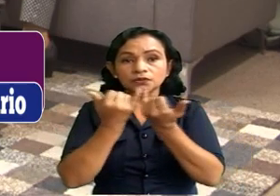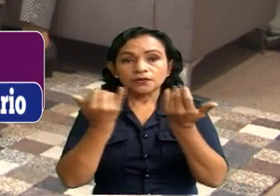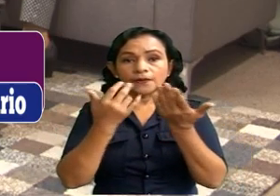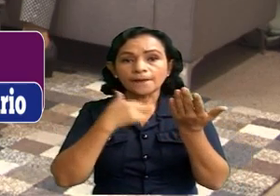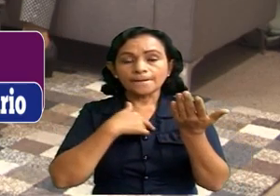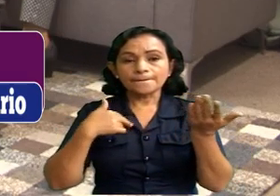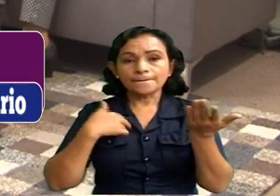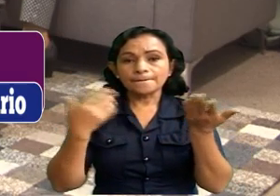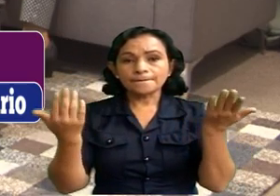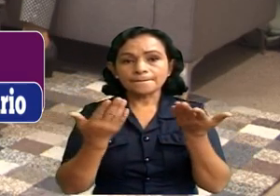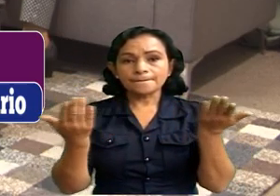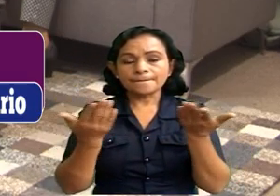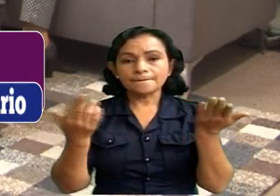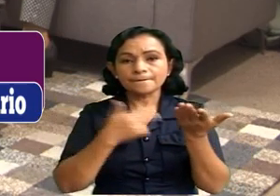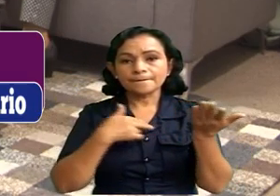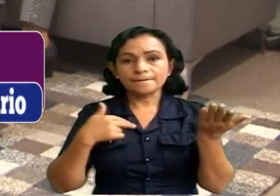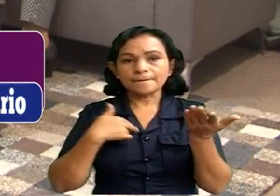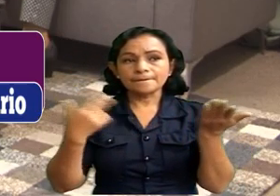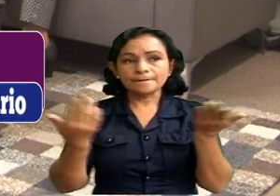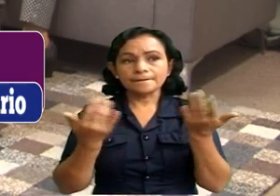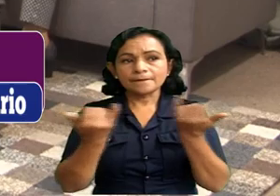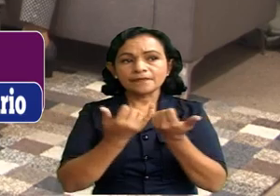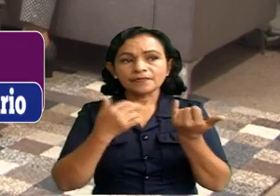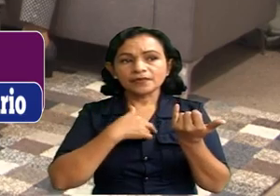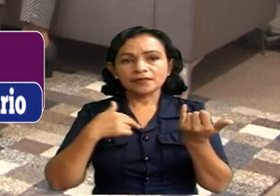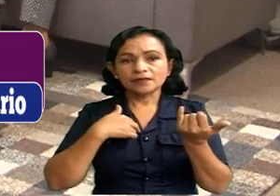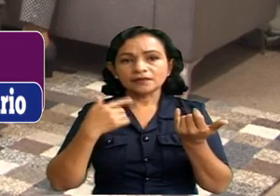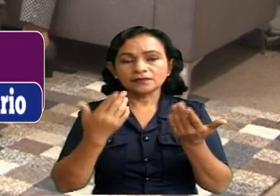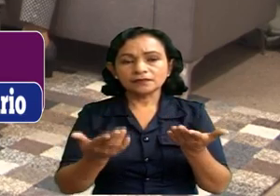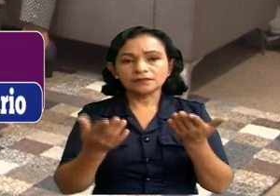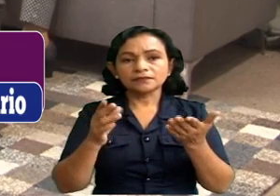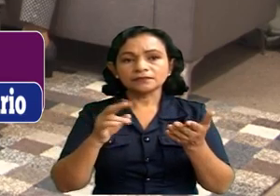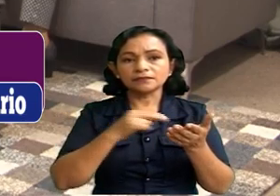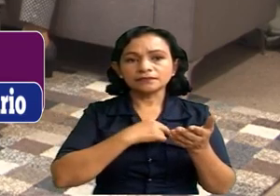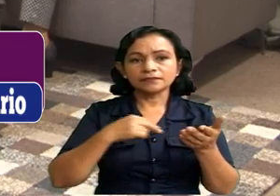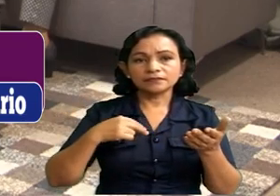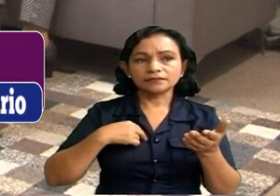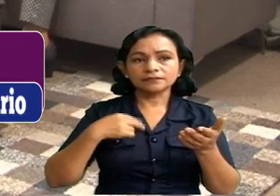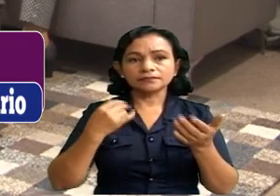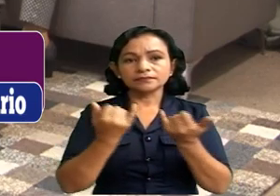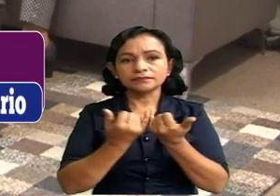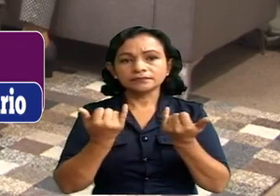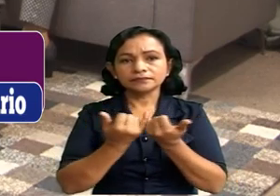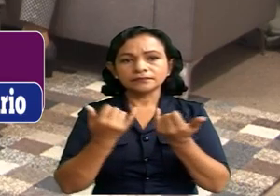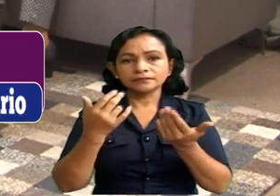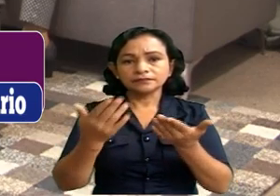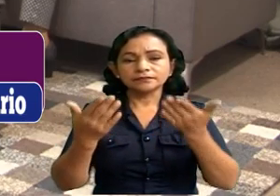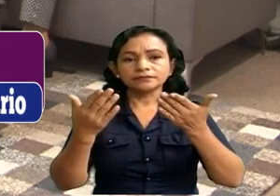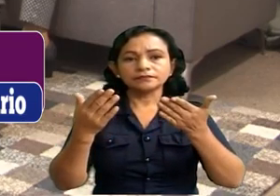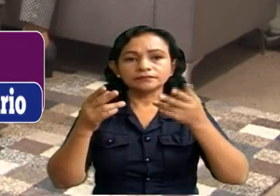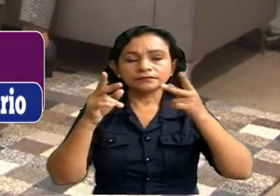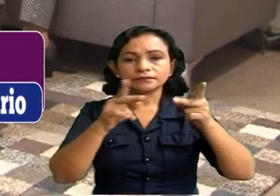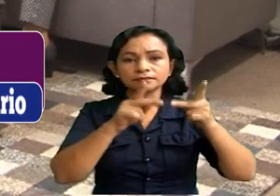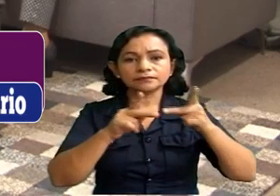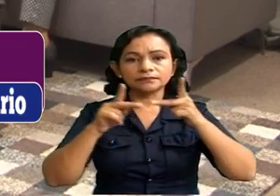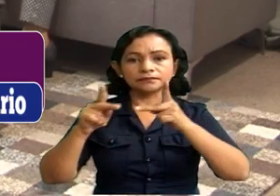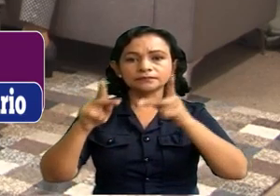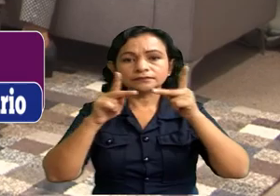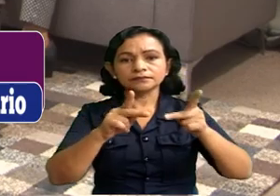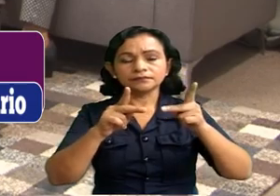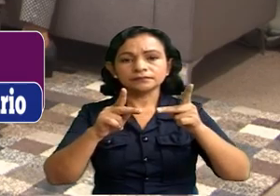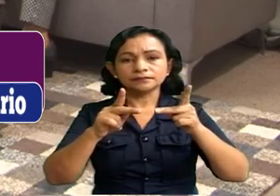estas organizaciones, ¿verdad? Y simplemente cabe en dos palabras. Ellos son los peones del